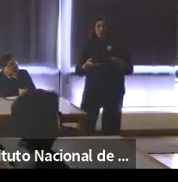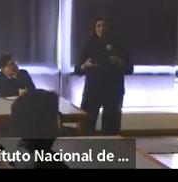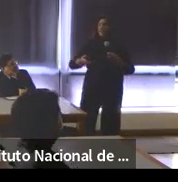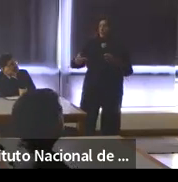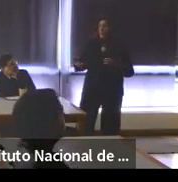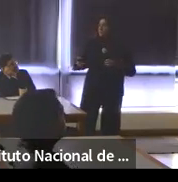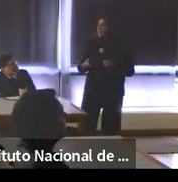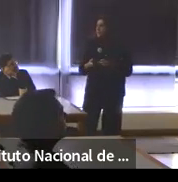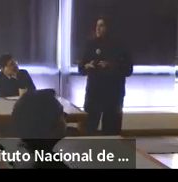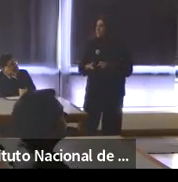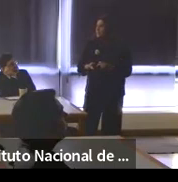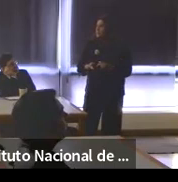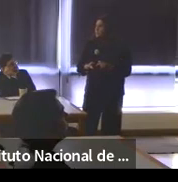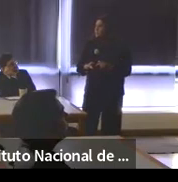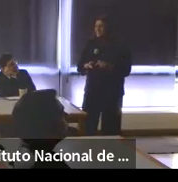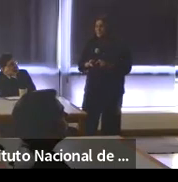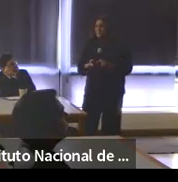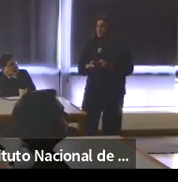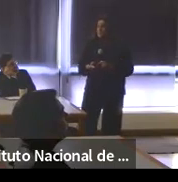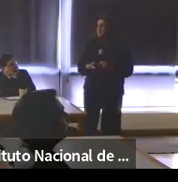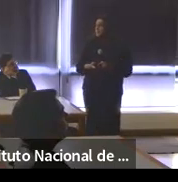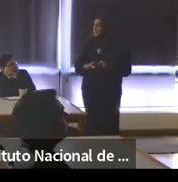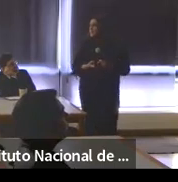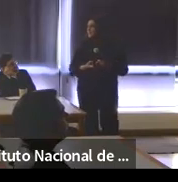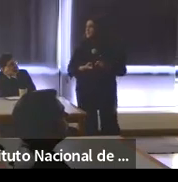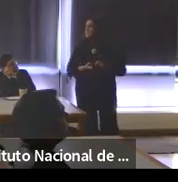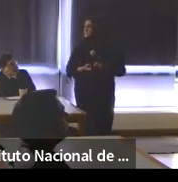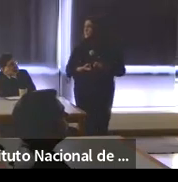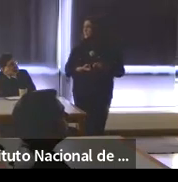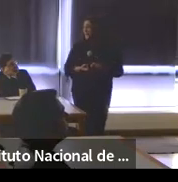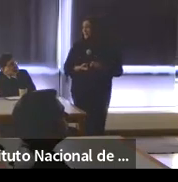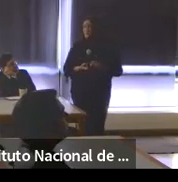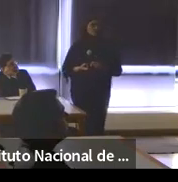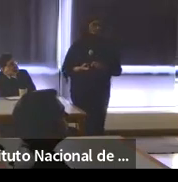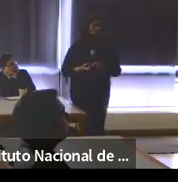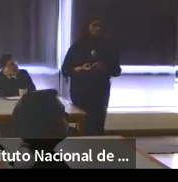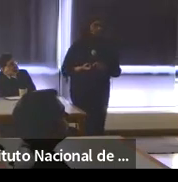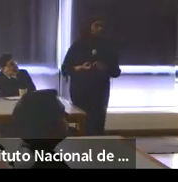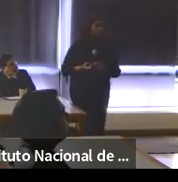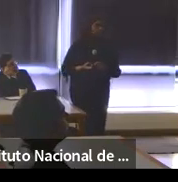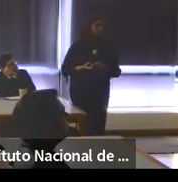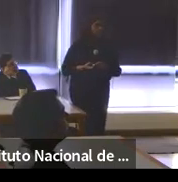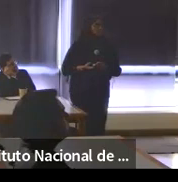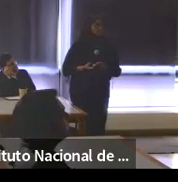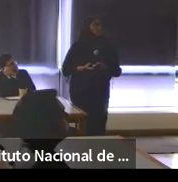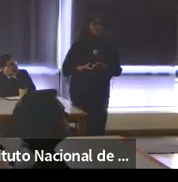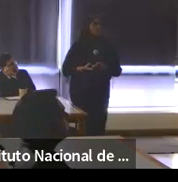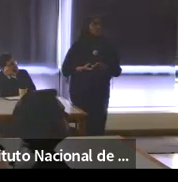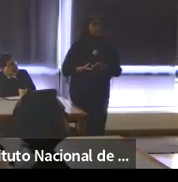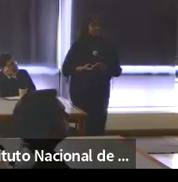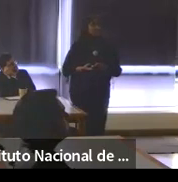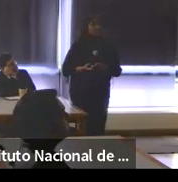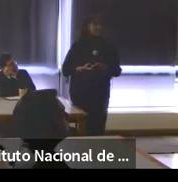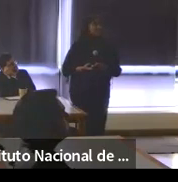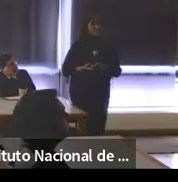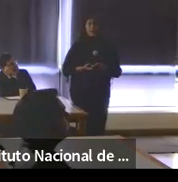hijos con tu familia en tu vida diaria haces negociación para todo es parte de nuestra cultura estas son